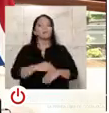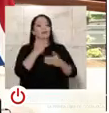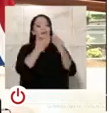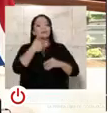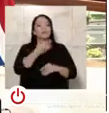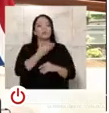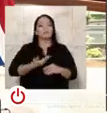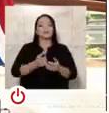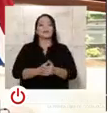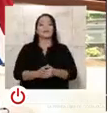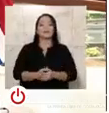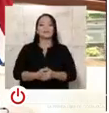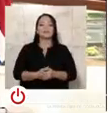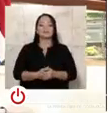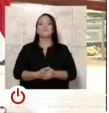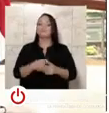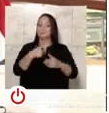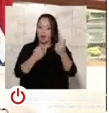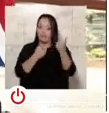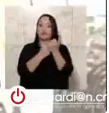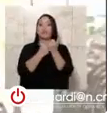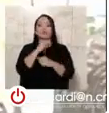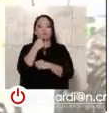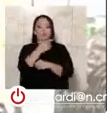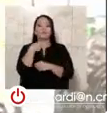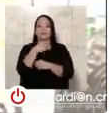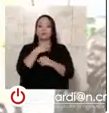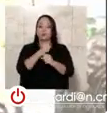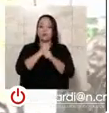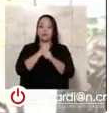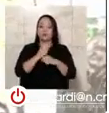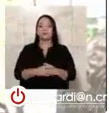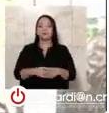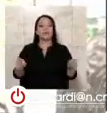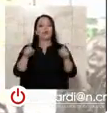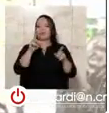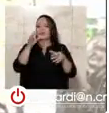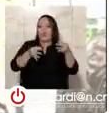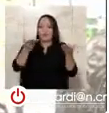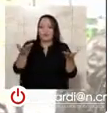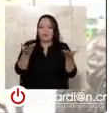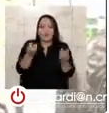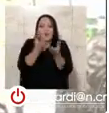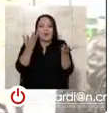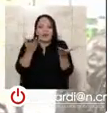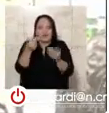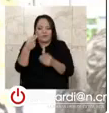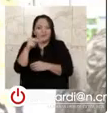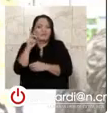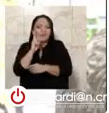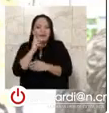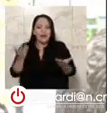Y es que, apoyando lo que dijo el ministro de Seguridad, no se vale publicar noticias falsas